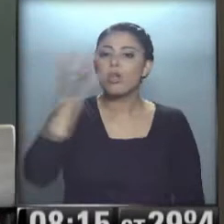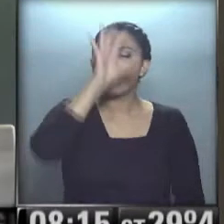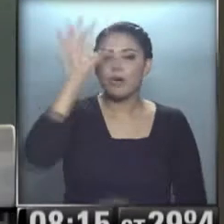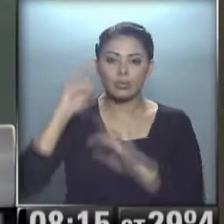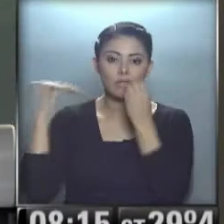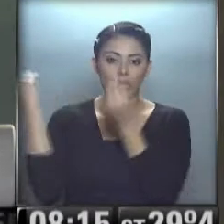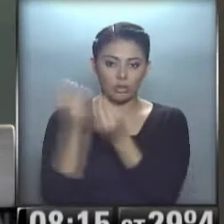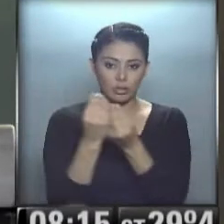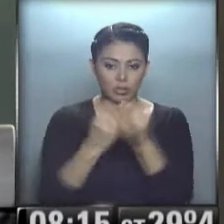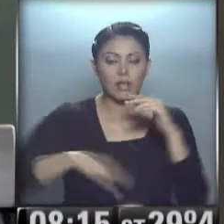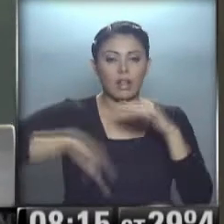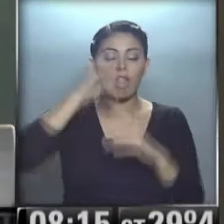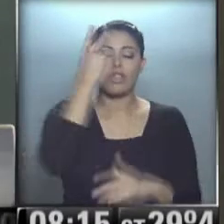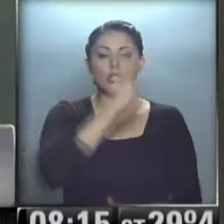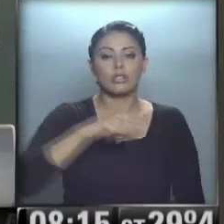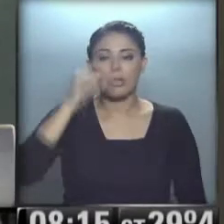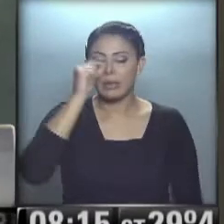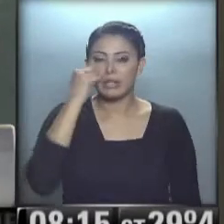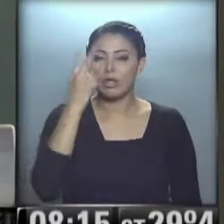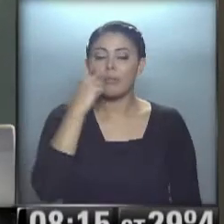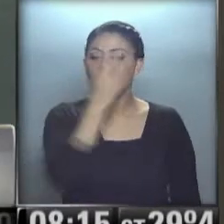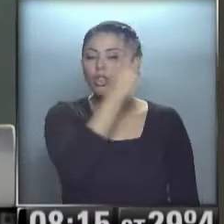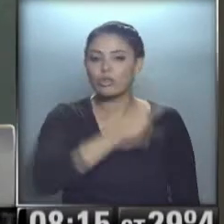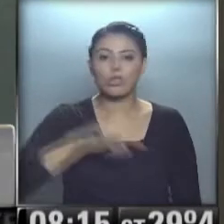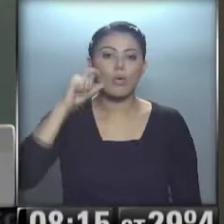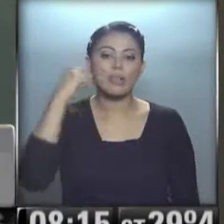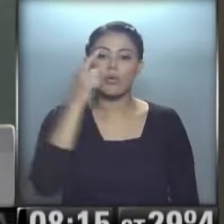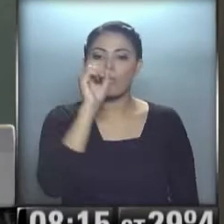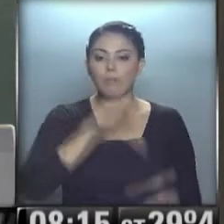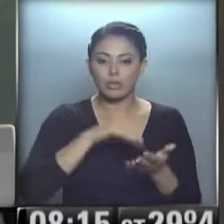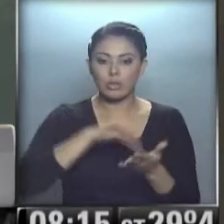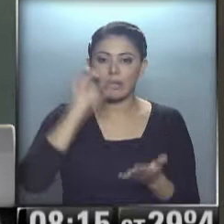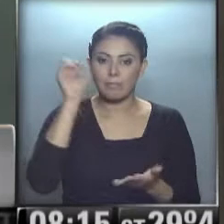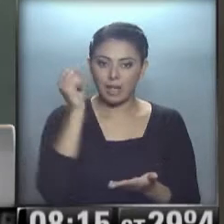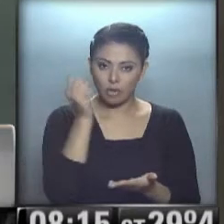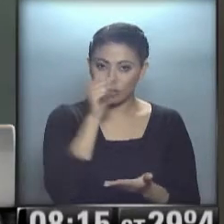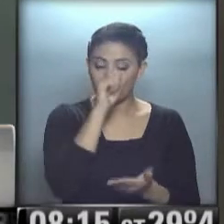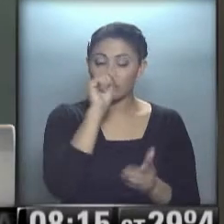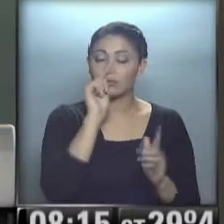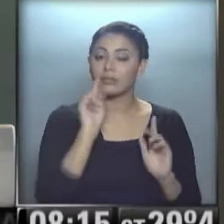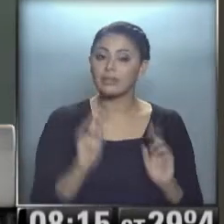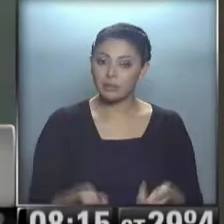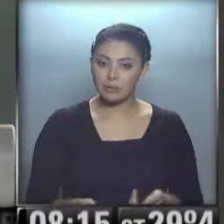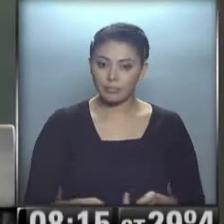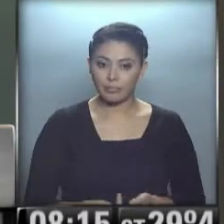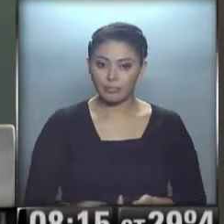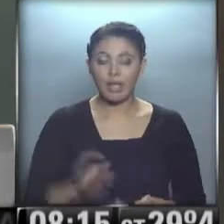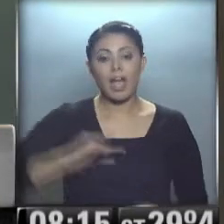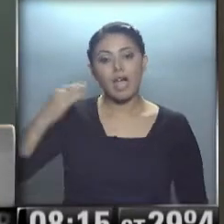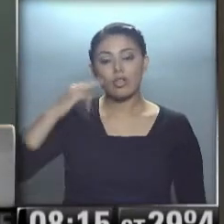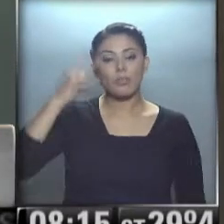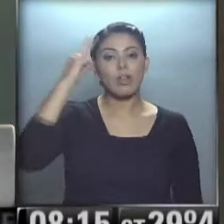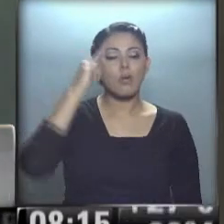argentinas asciende a 222.241 millones de pesos. Del mismo modo, desde el año